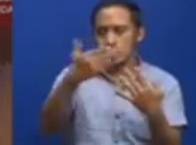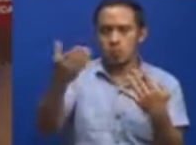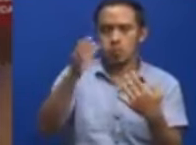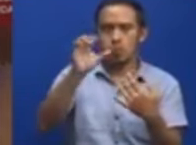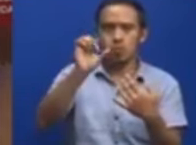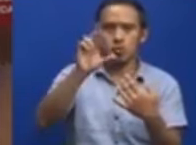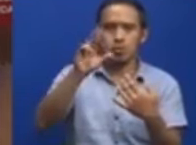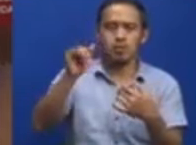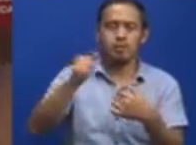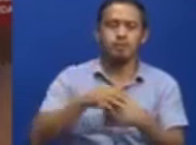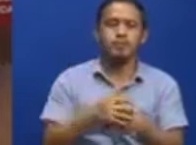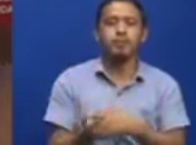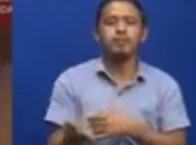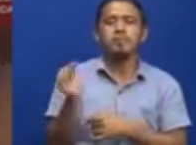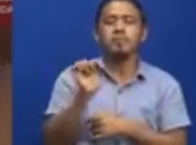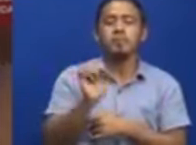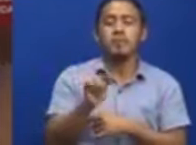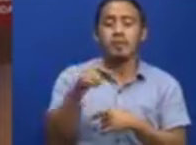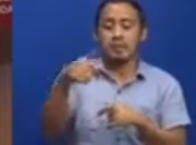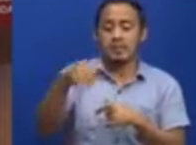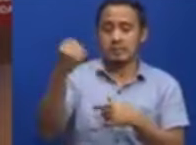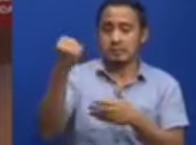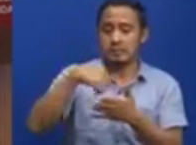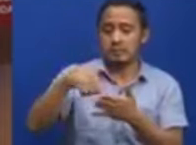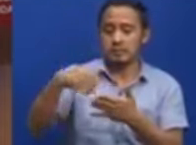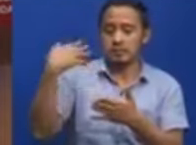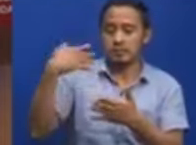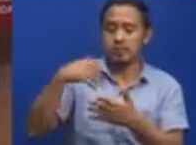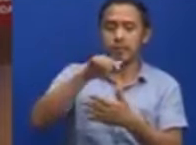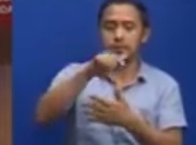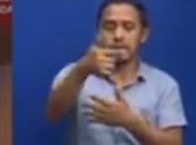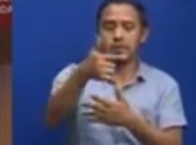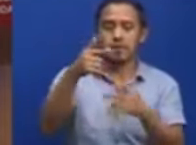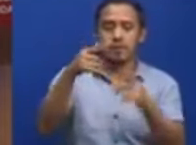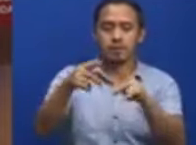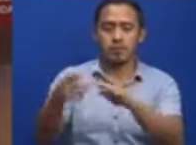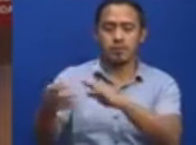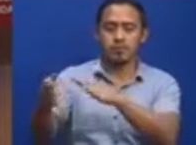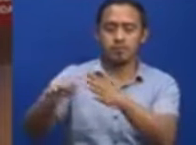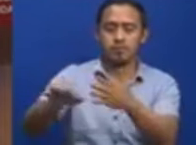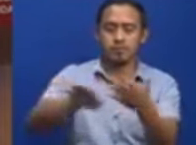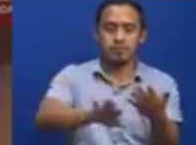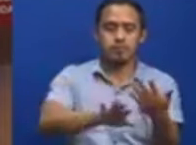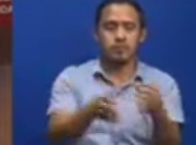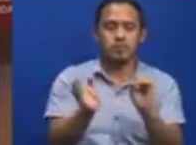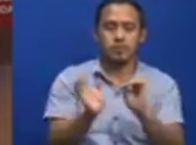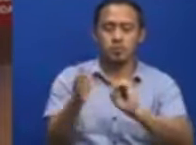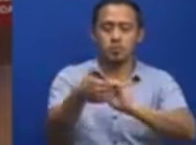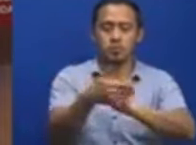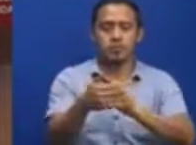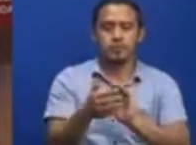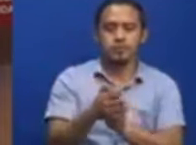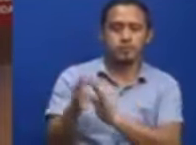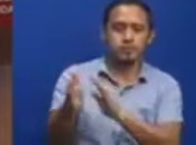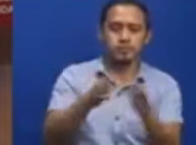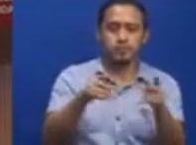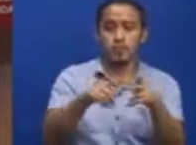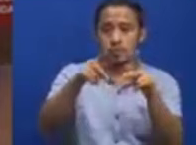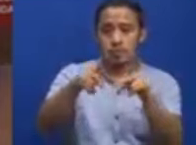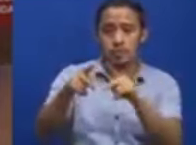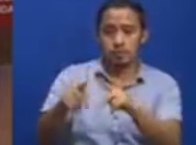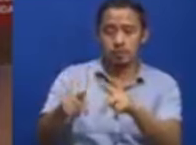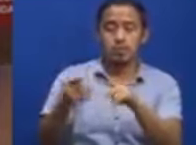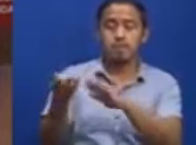presente semana hubo 7 fallecidos atribuibles a COVID-19 y se presentaron otros fallecimientos